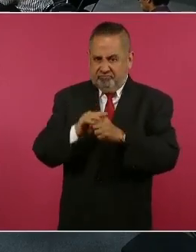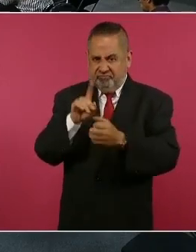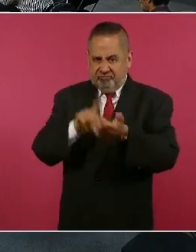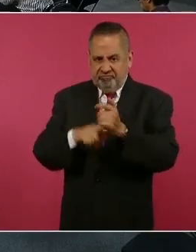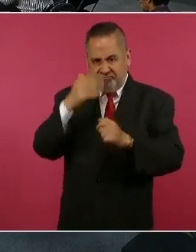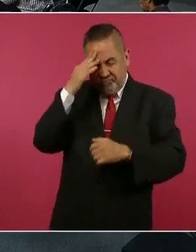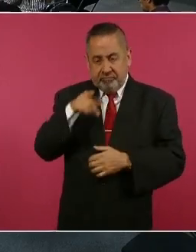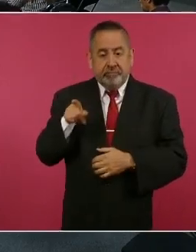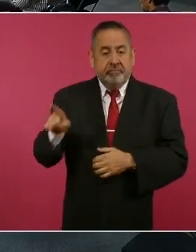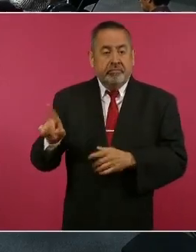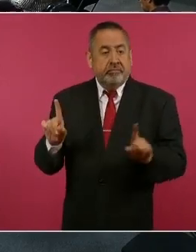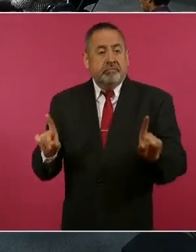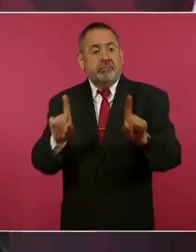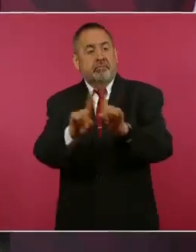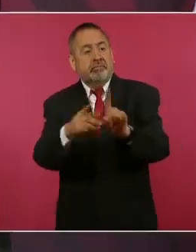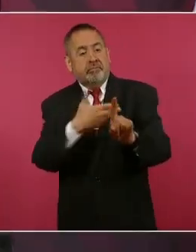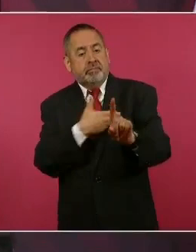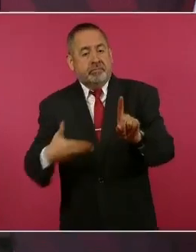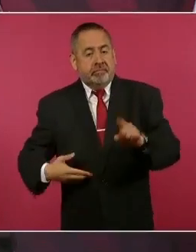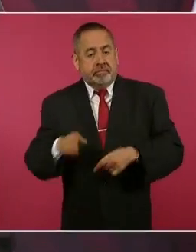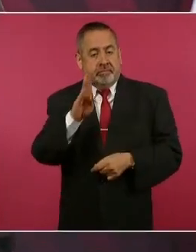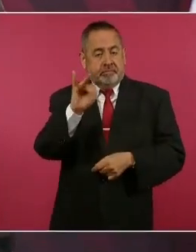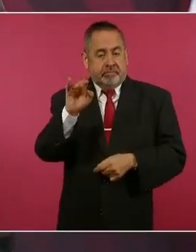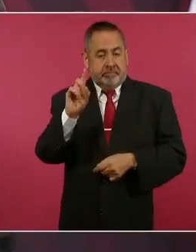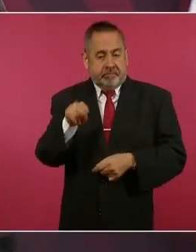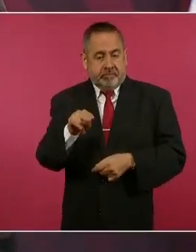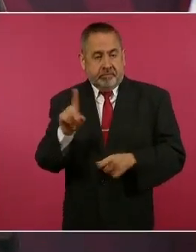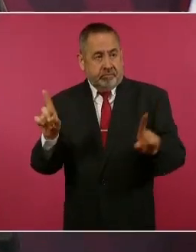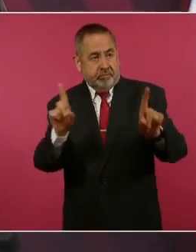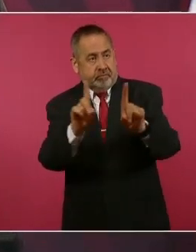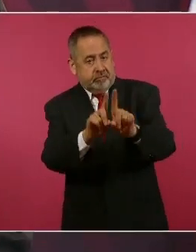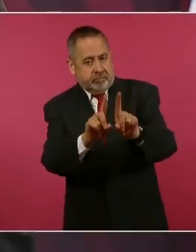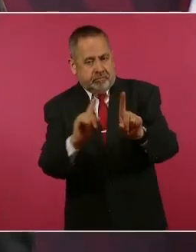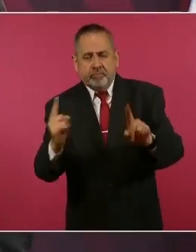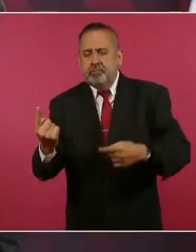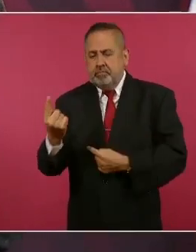del presidente Biden.